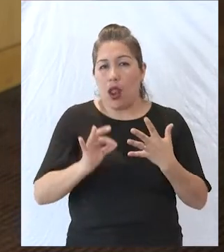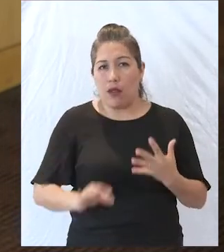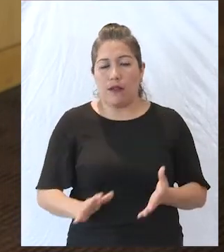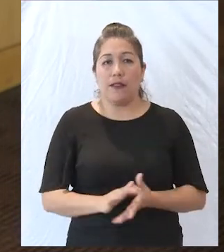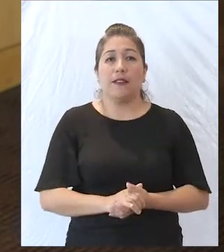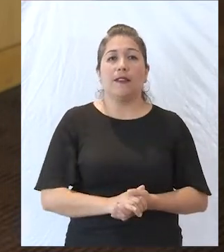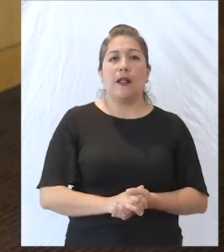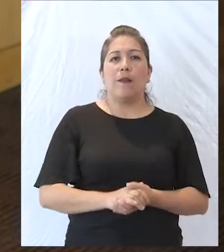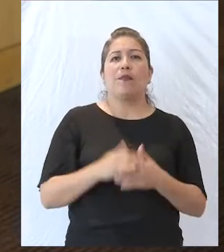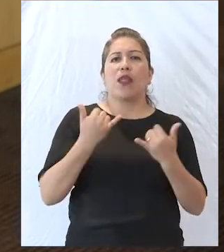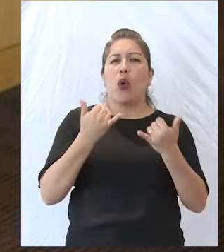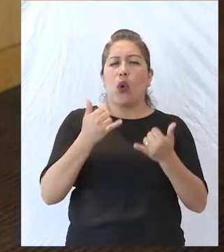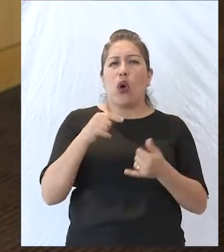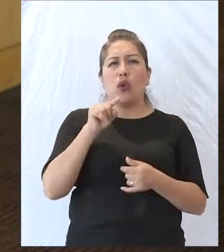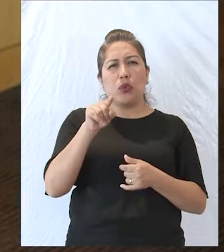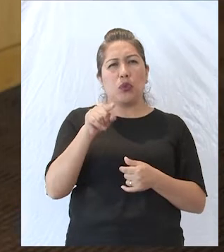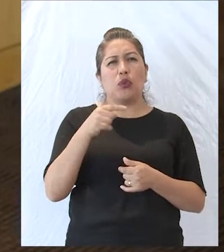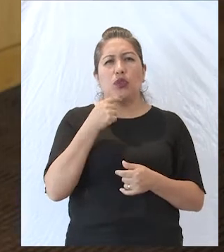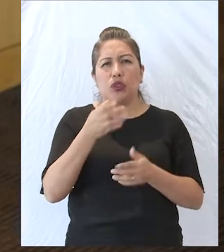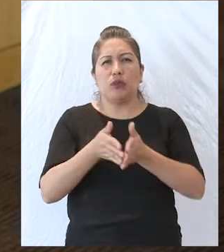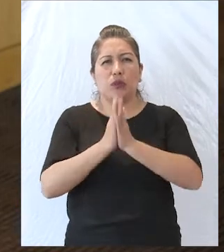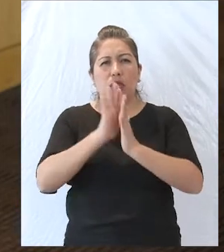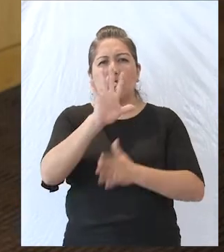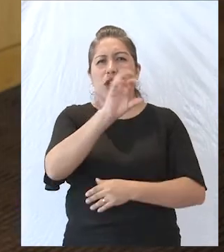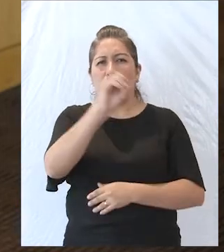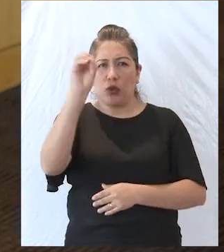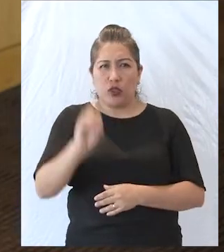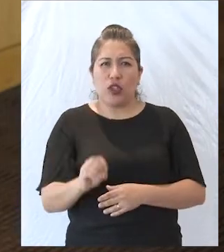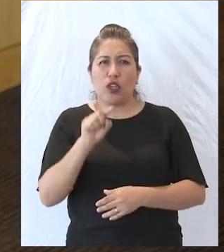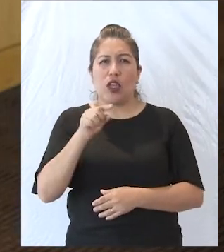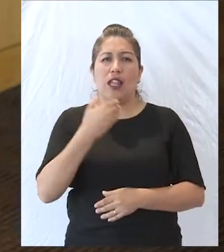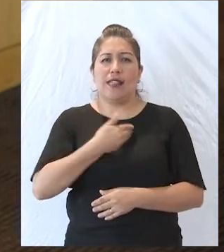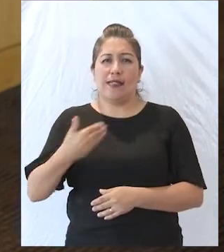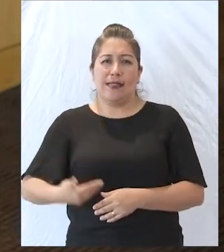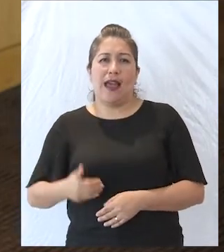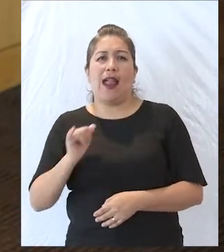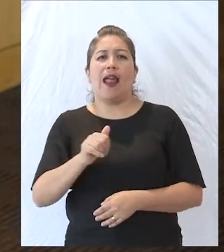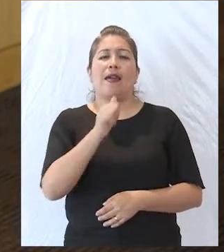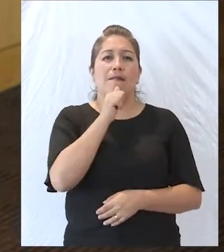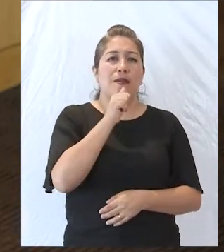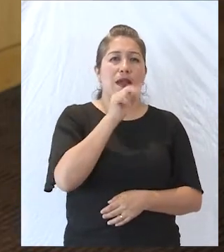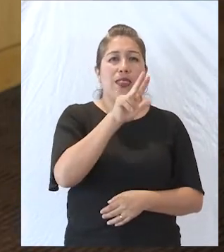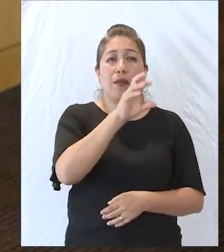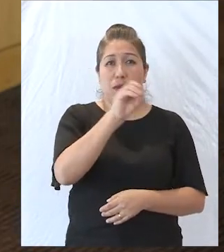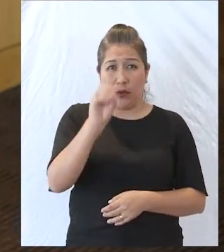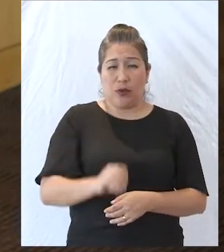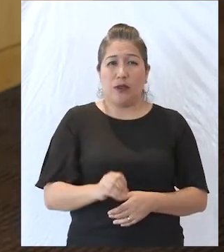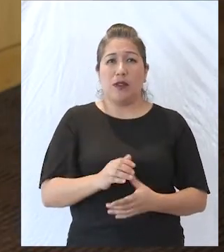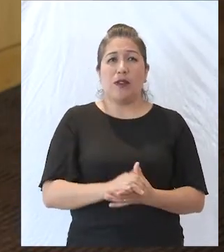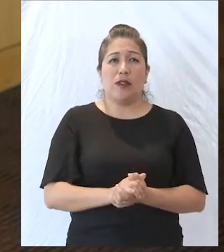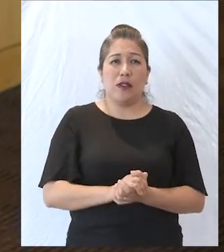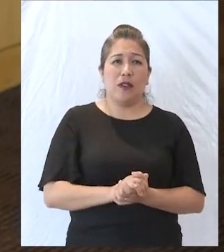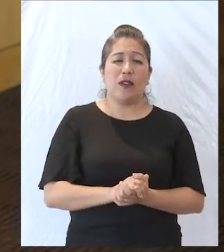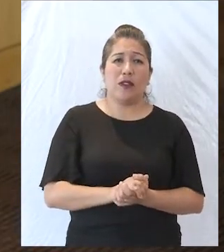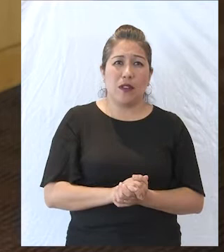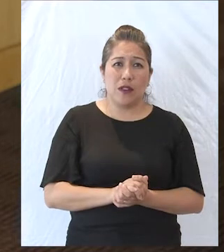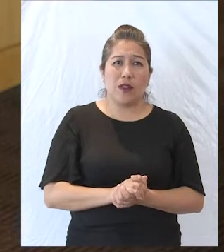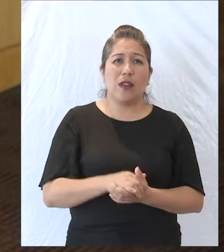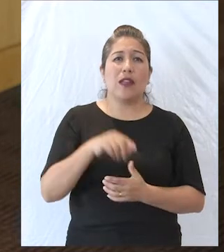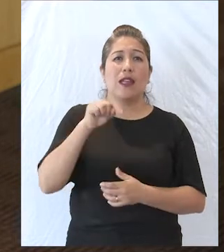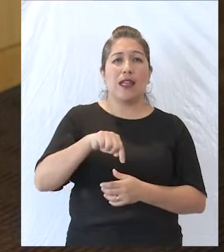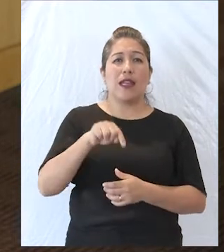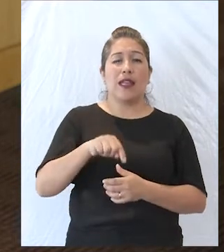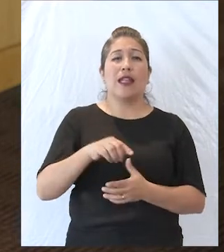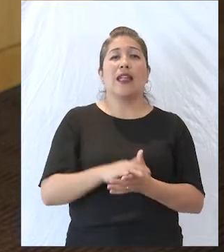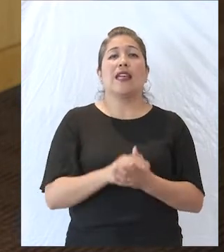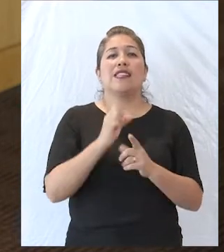dan, es que se cumpla también primero este 5% para el Estado y también el 3% para las empresas privadas.